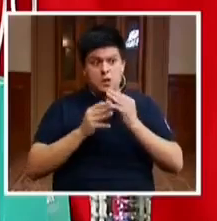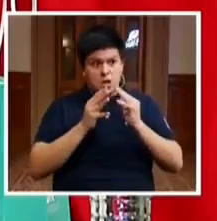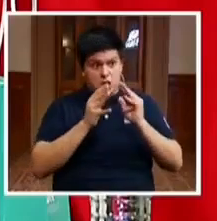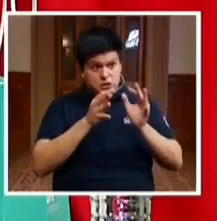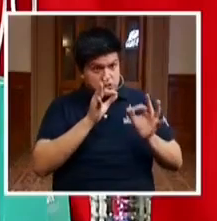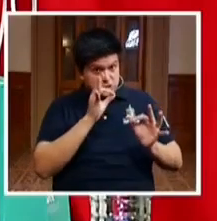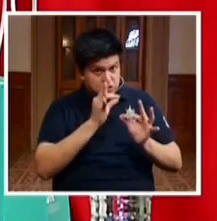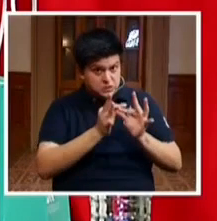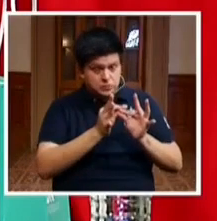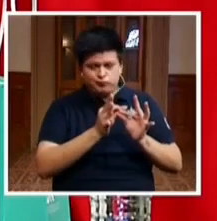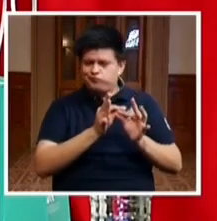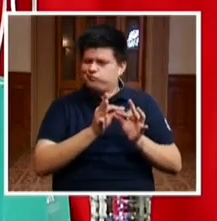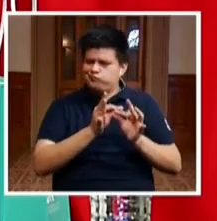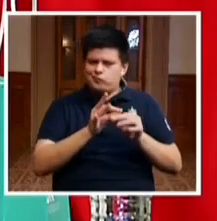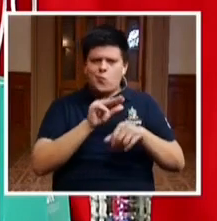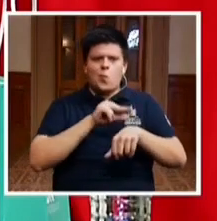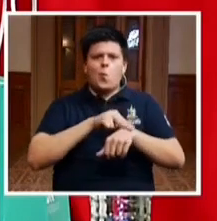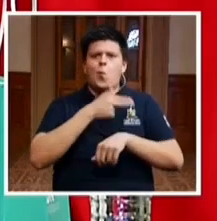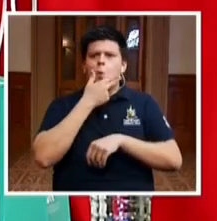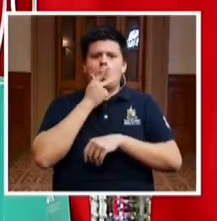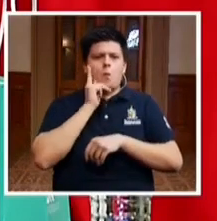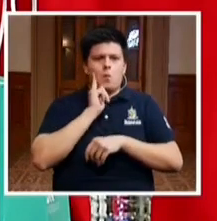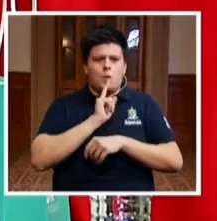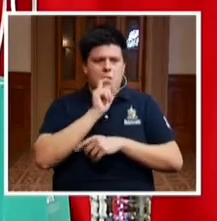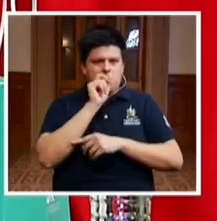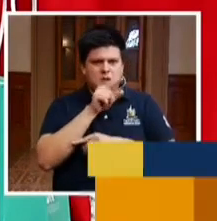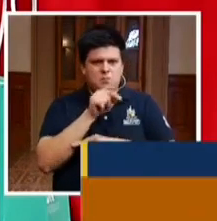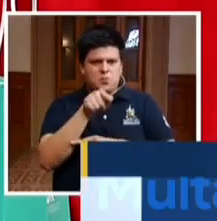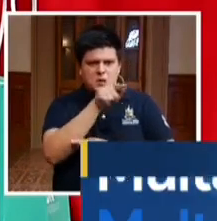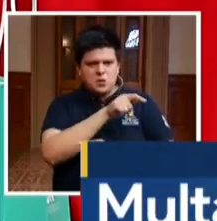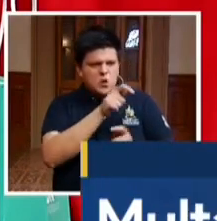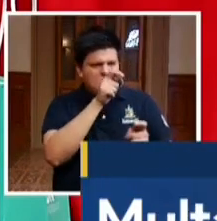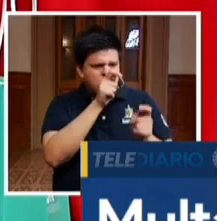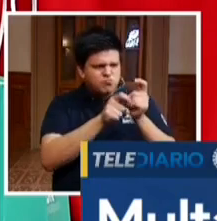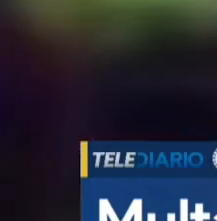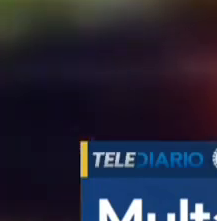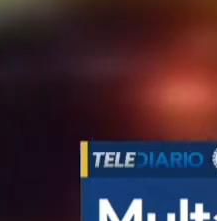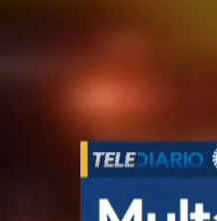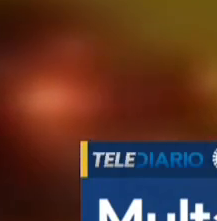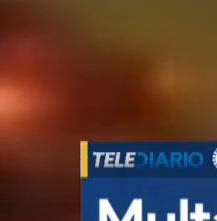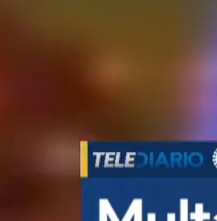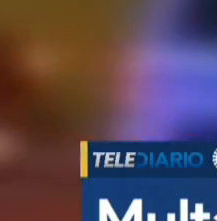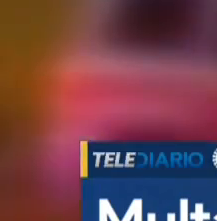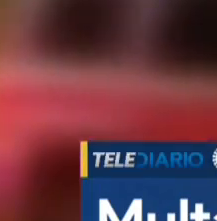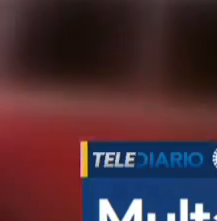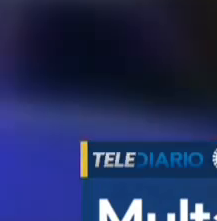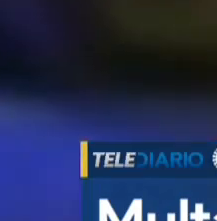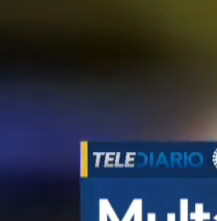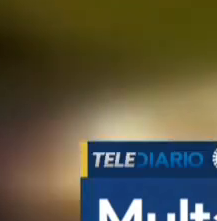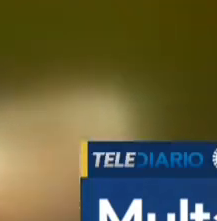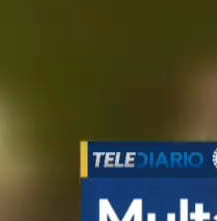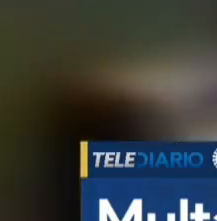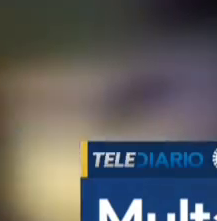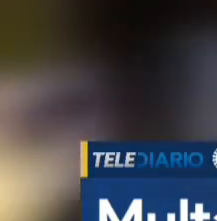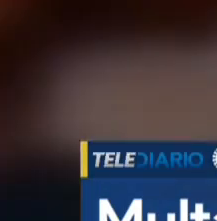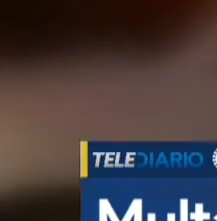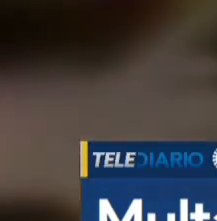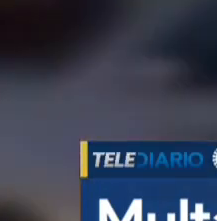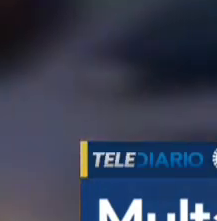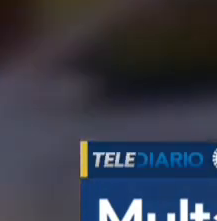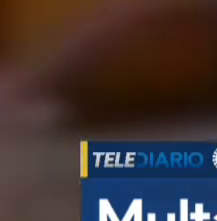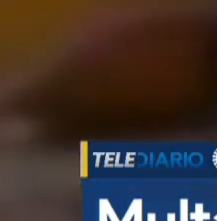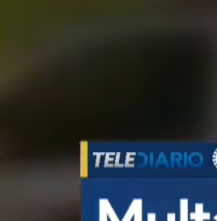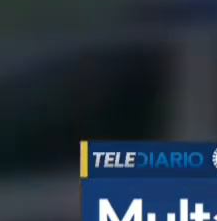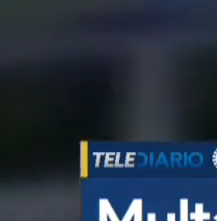doctor, la doctora son los... Multas de casi 2 millones de pesos tendrán que pagar las personas que organicen reuniones multitudinarias sin las medidas de